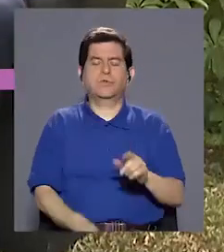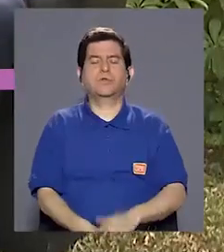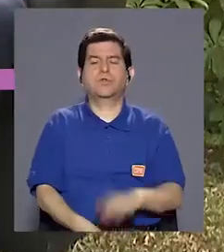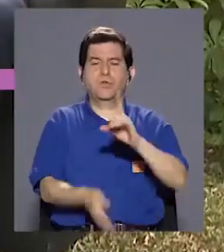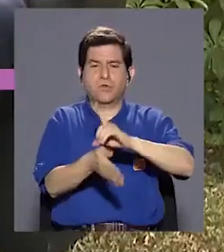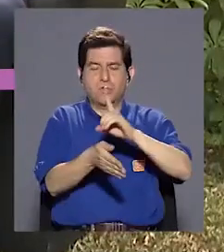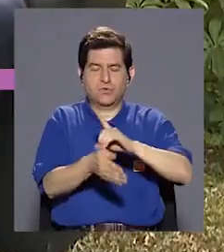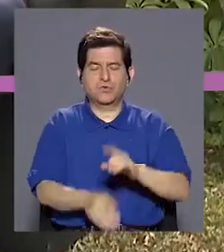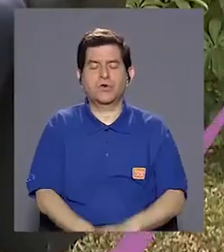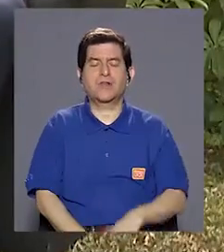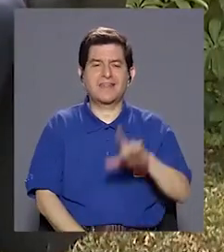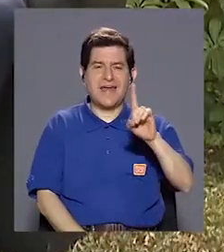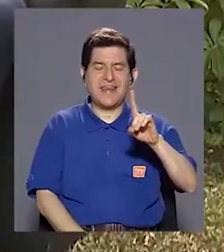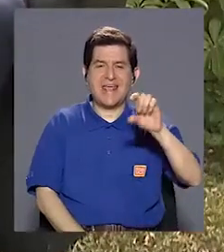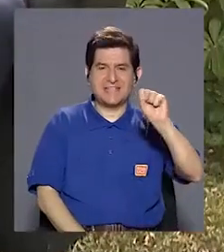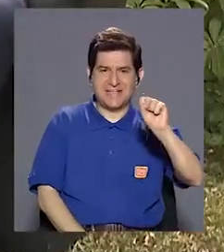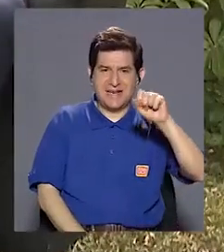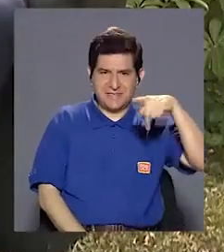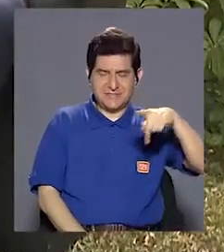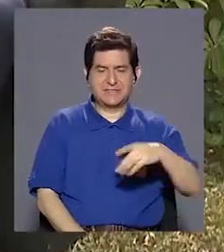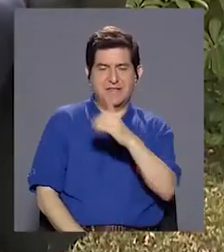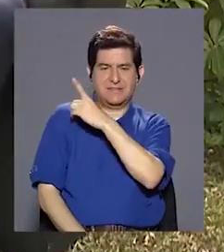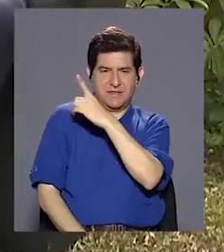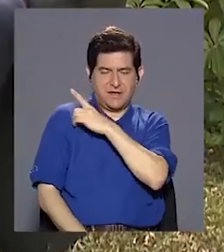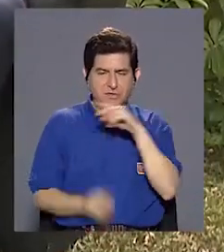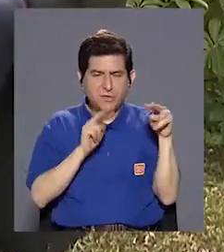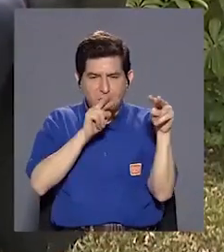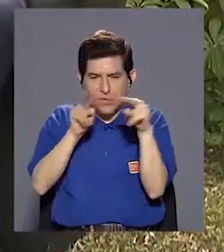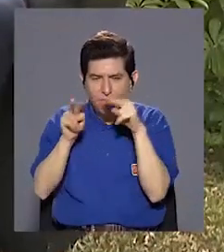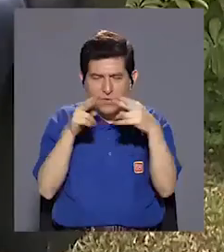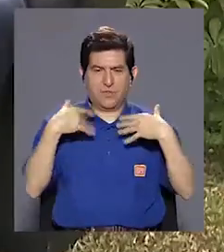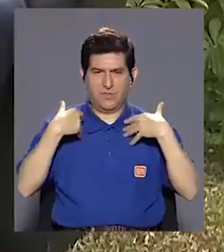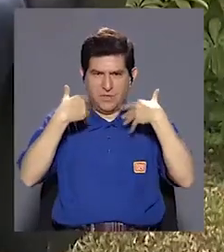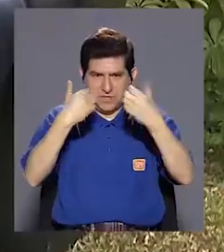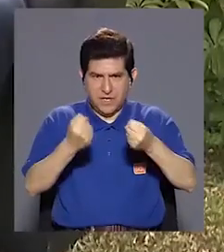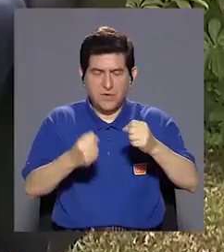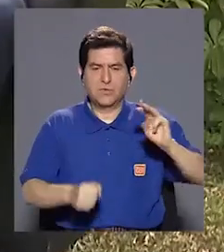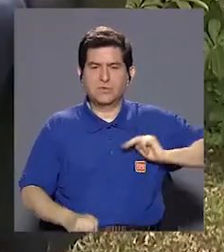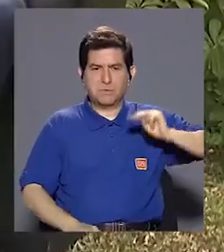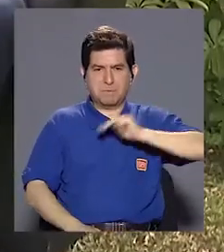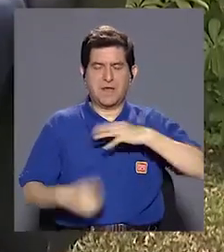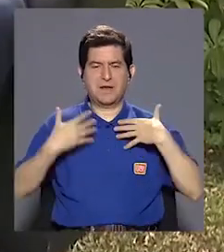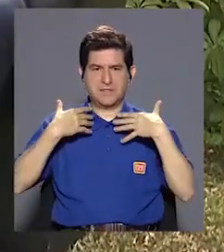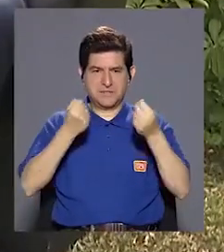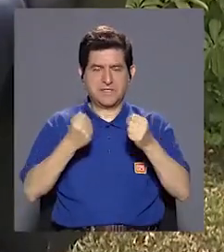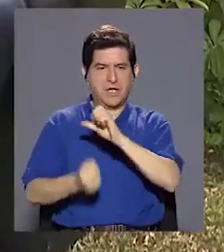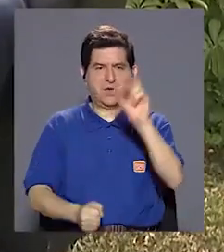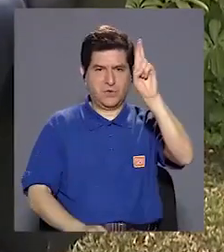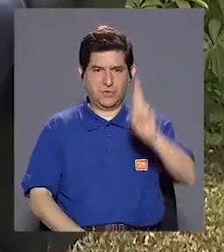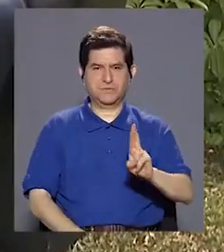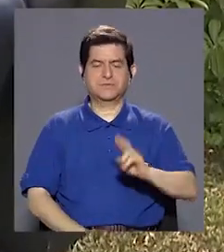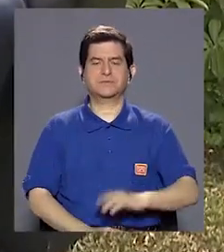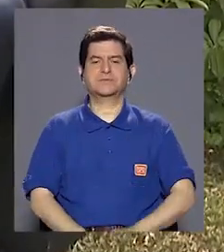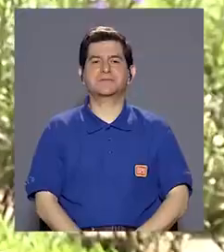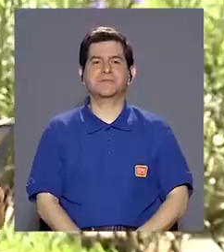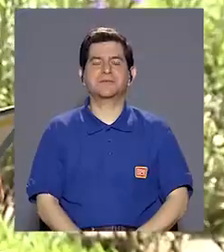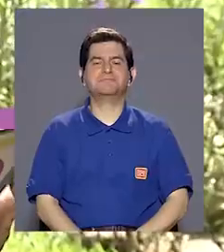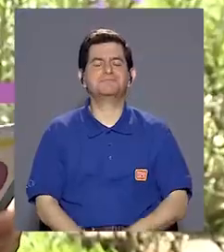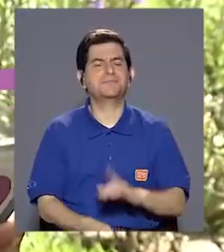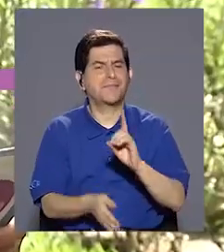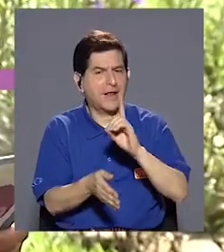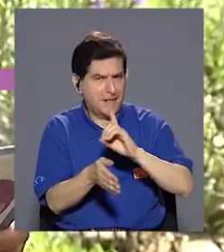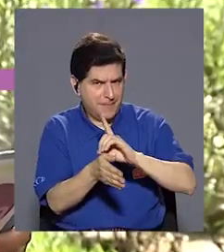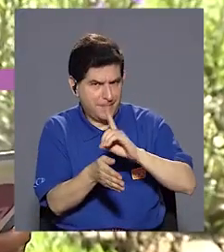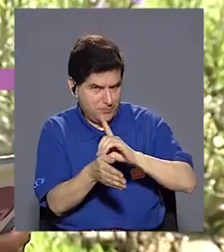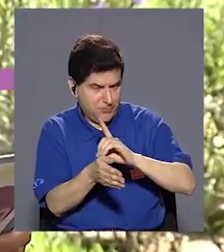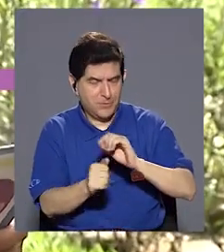acompaña el doctor Daniel Salas Peraza, director de Vigilancia de la Salud del Ministerio de Salud de Costa Rica.